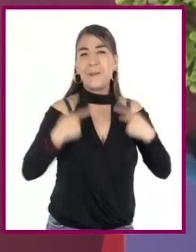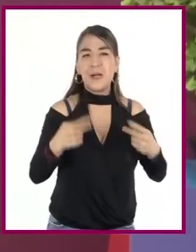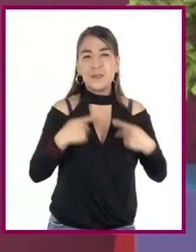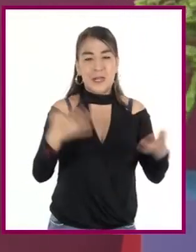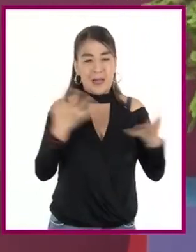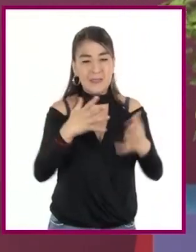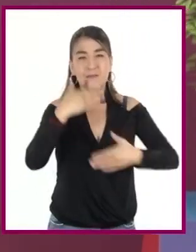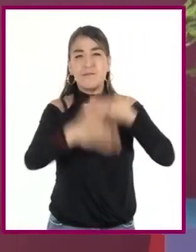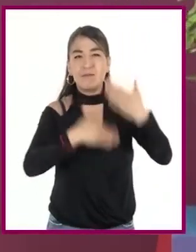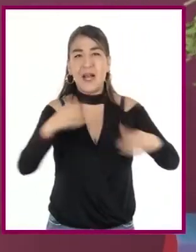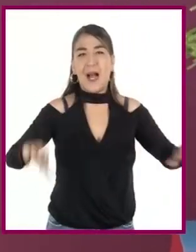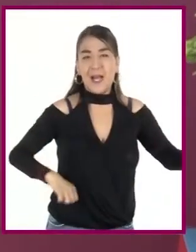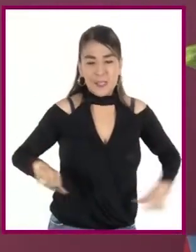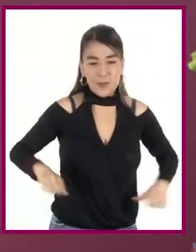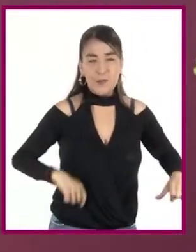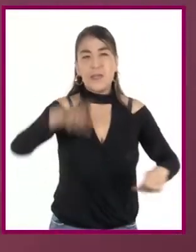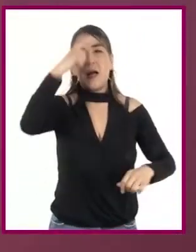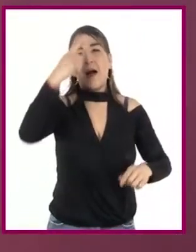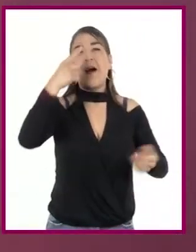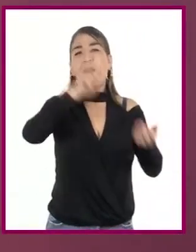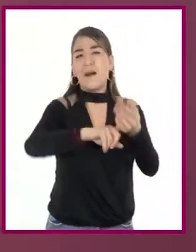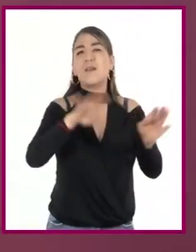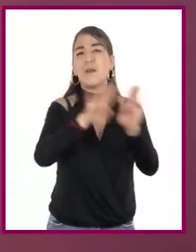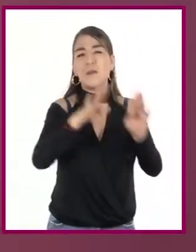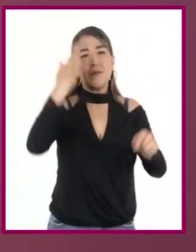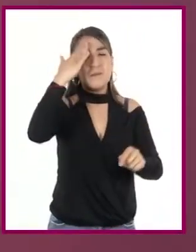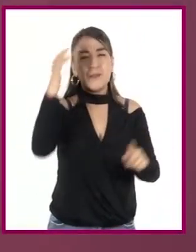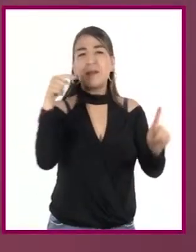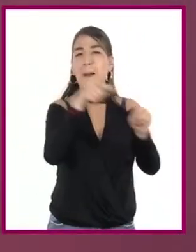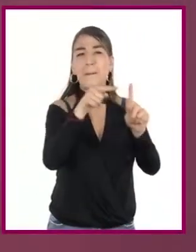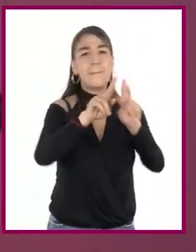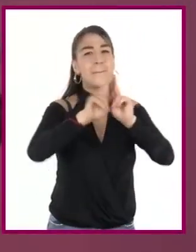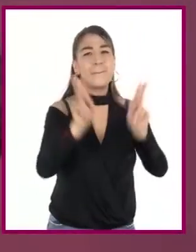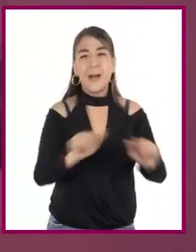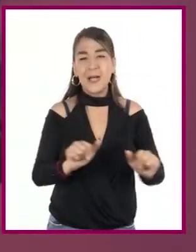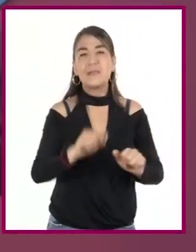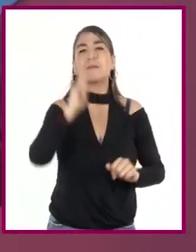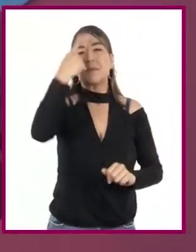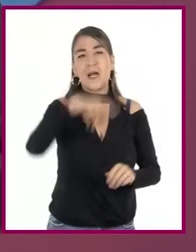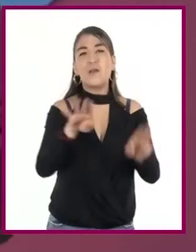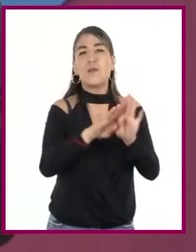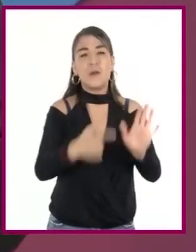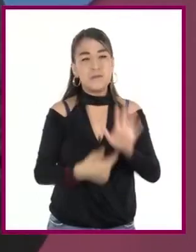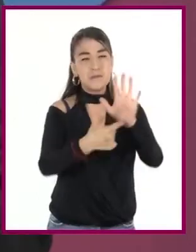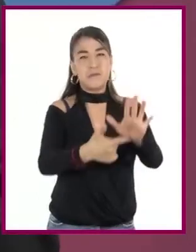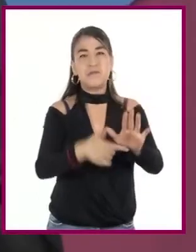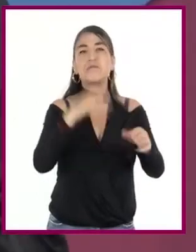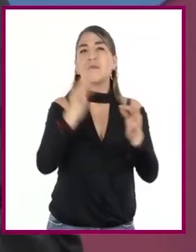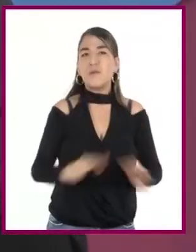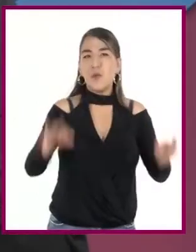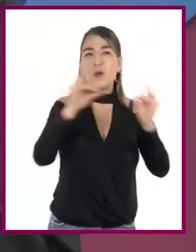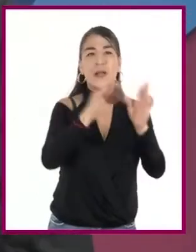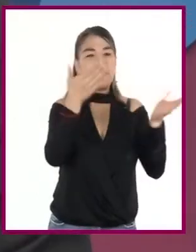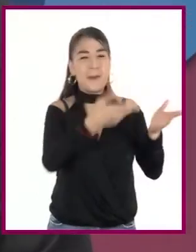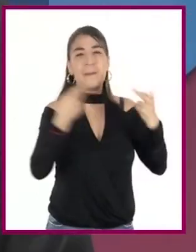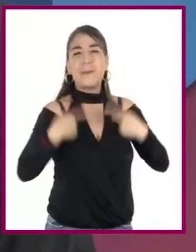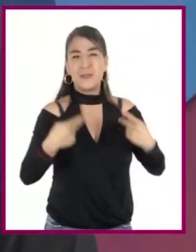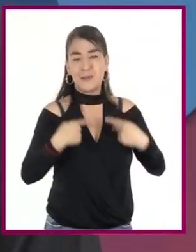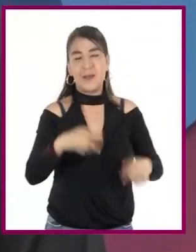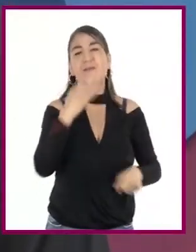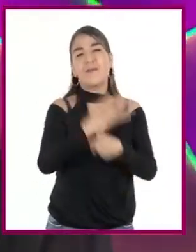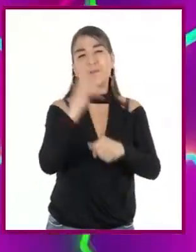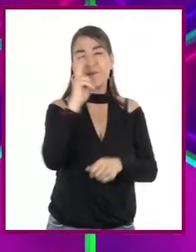concretar acciones sustentadas en la paz y constituirse en referentes, presten atención al siguiente